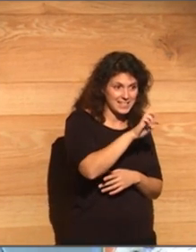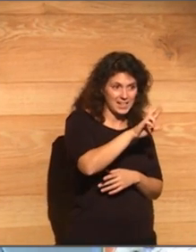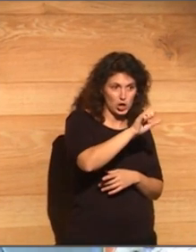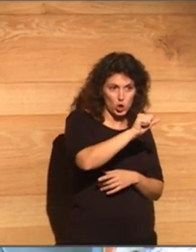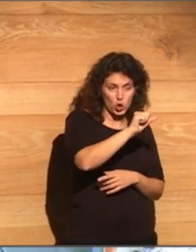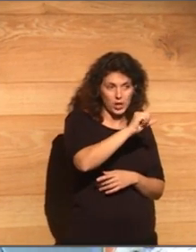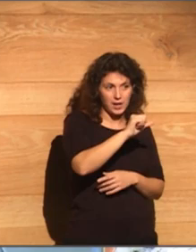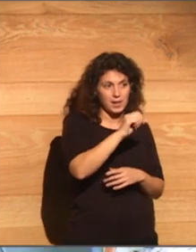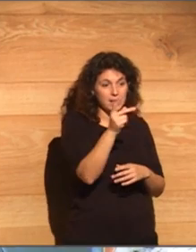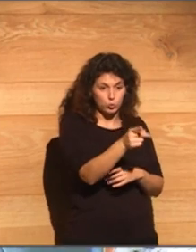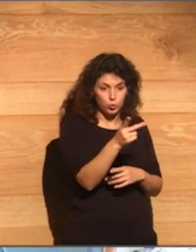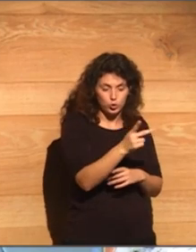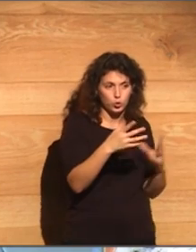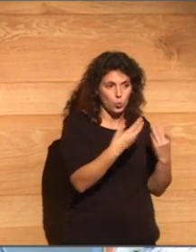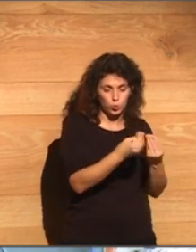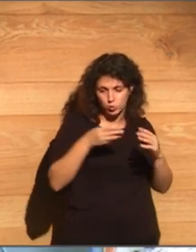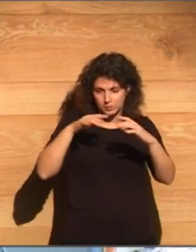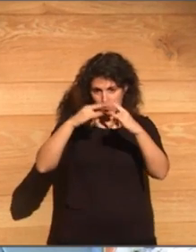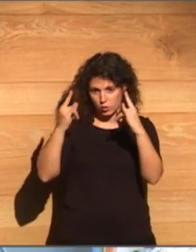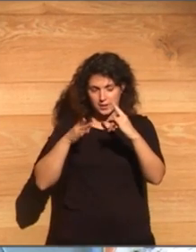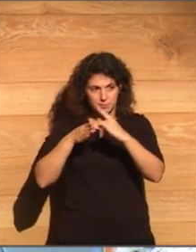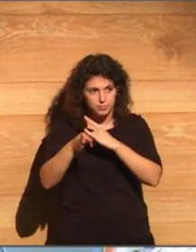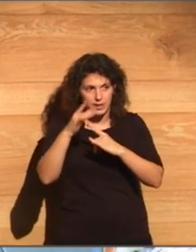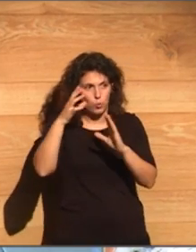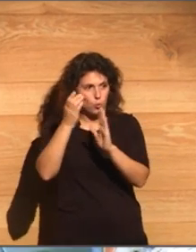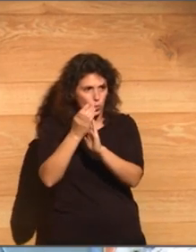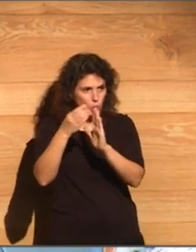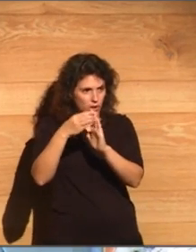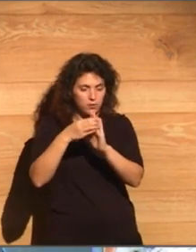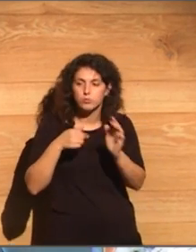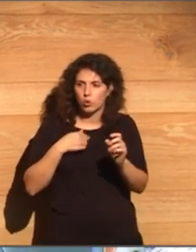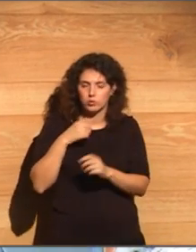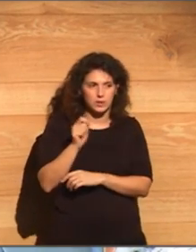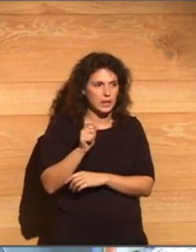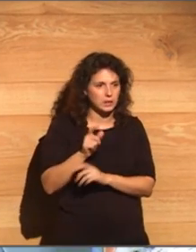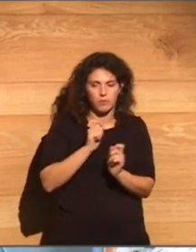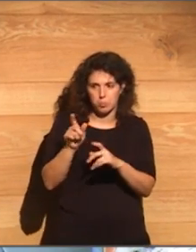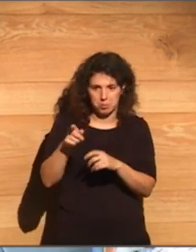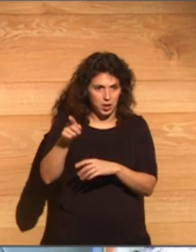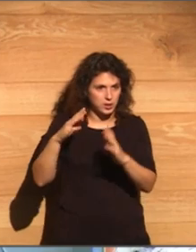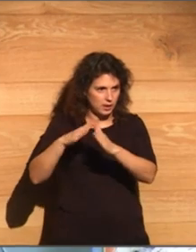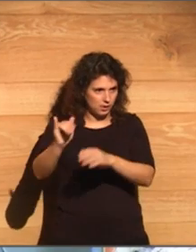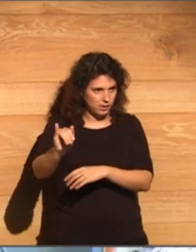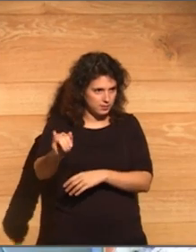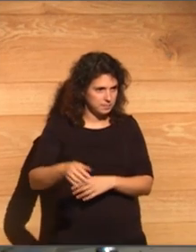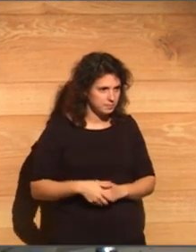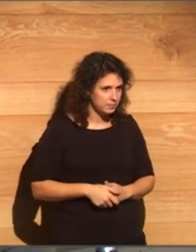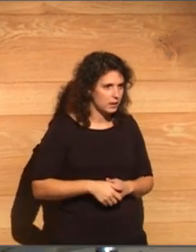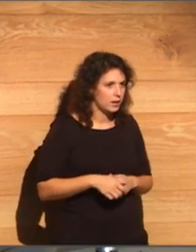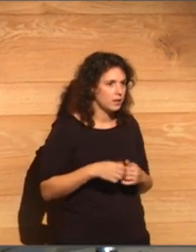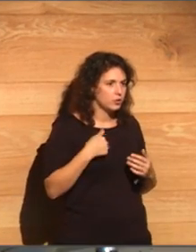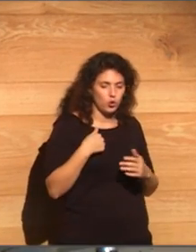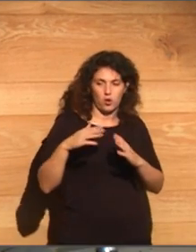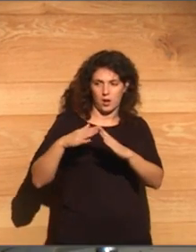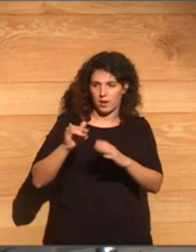Pablo. Me voy a Cuenca, que mi ciudad, sabéis que voy continuamente. Voy continuamente. Sí. Tengo casa, o sea, no hay si tengo casa. Me voy continuamente,